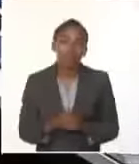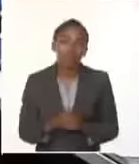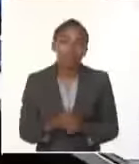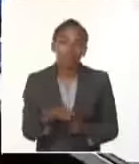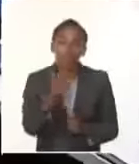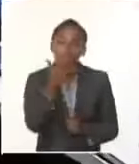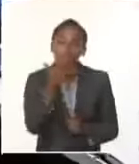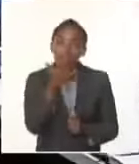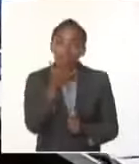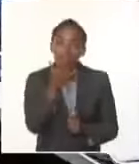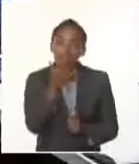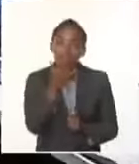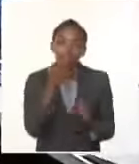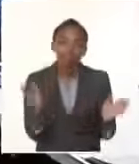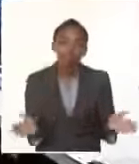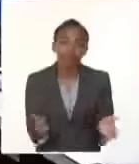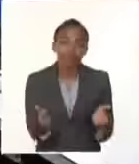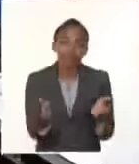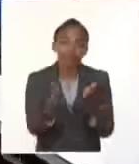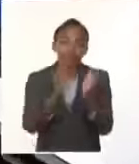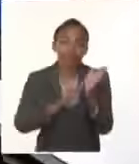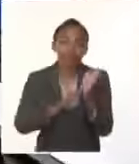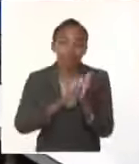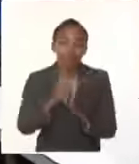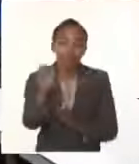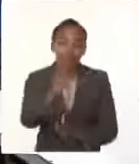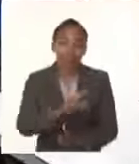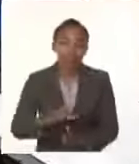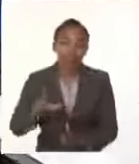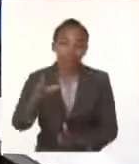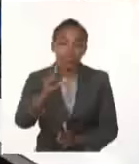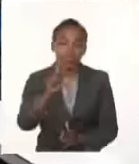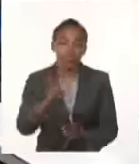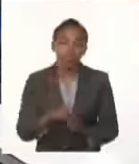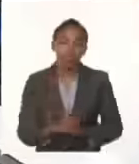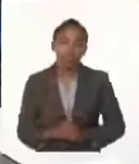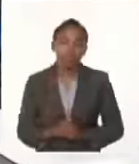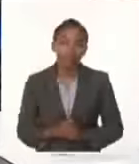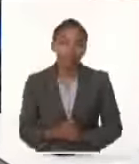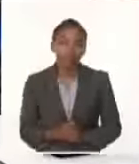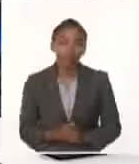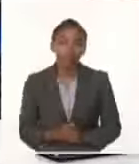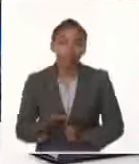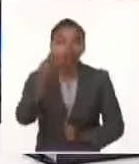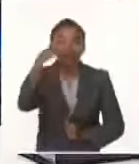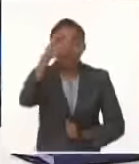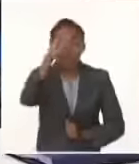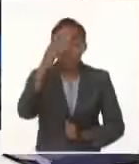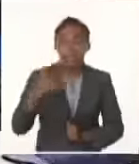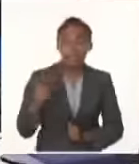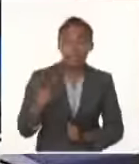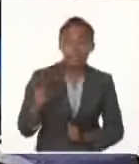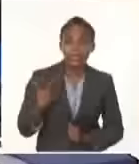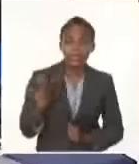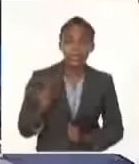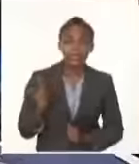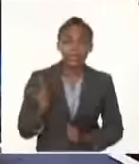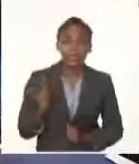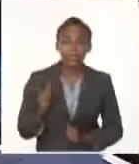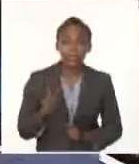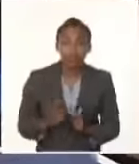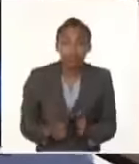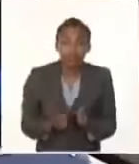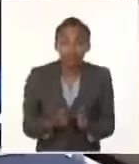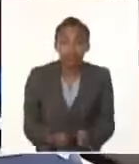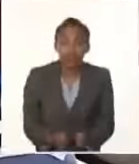avances sociales conseguidos durante décadas de lucha popular. Cuba ha denunciado los permanentes intentos de